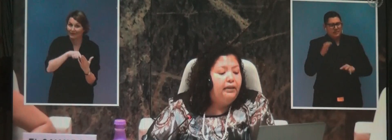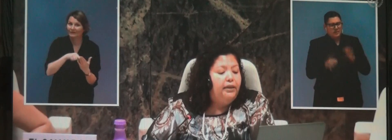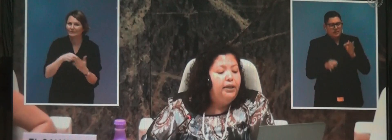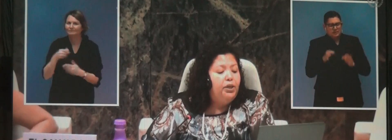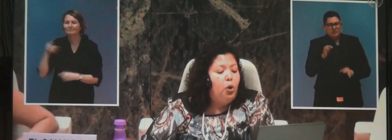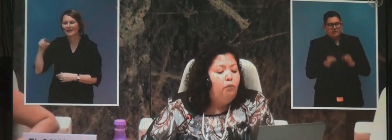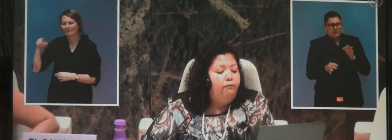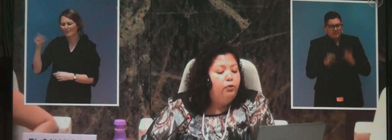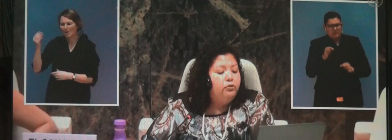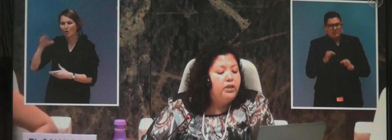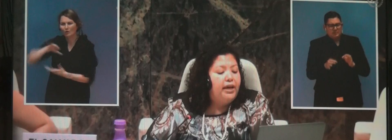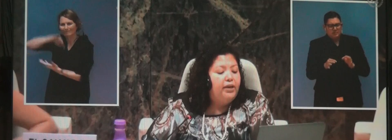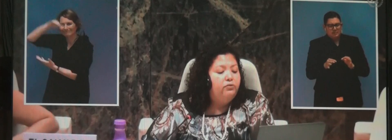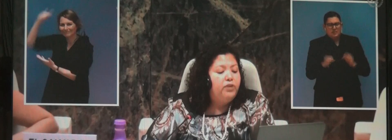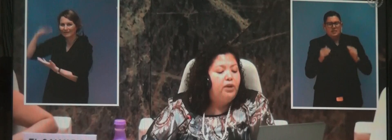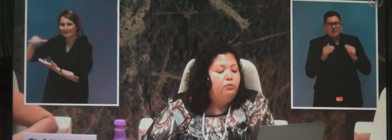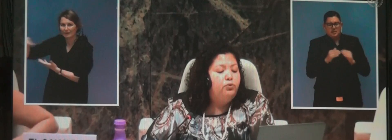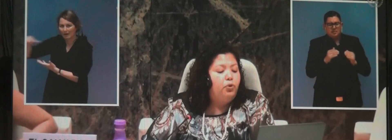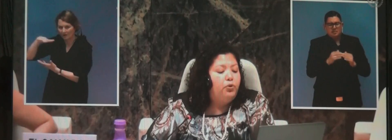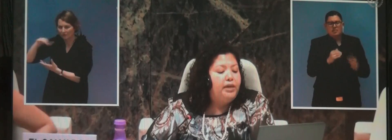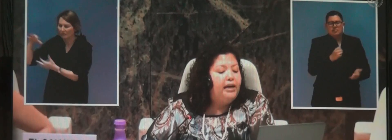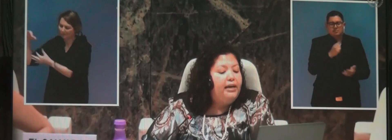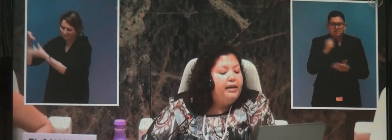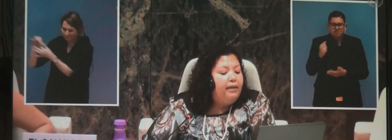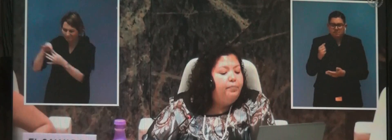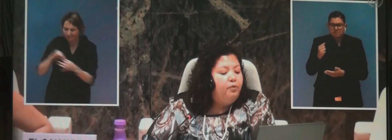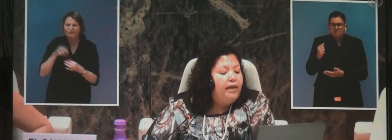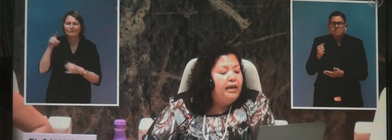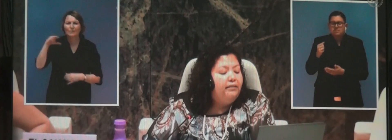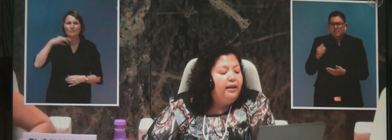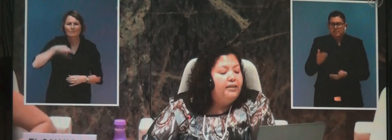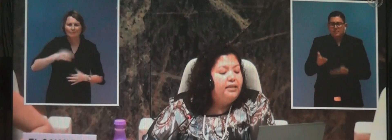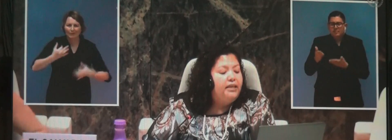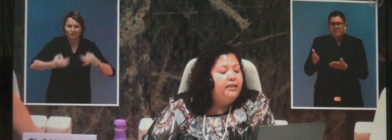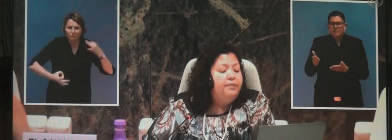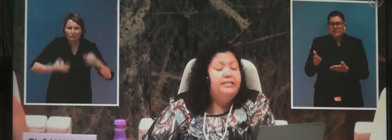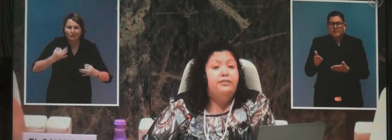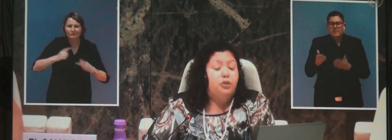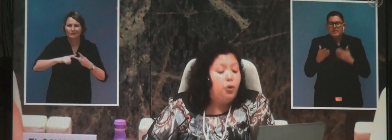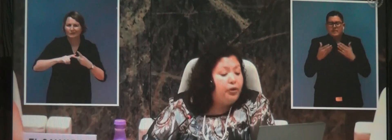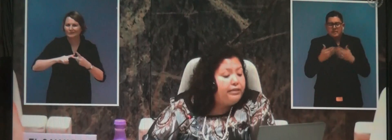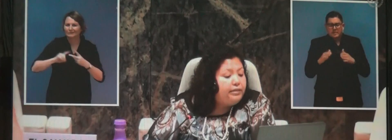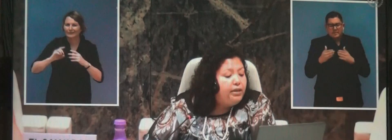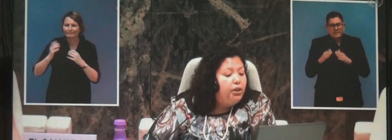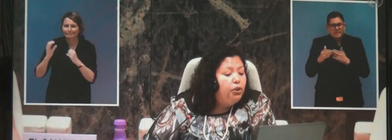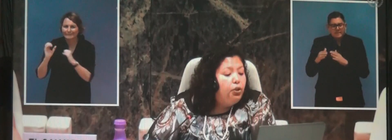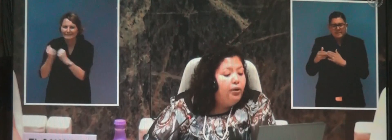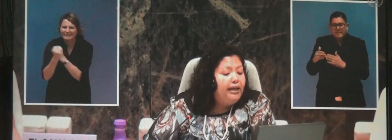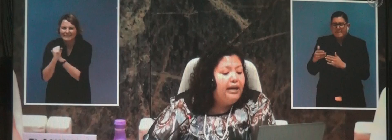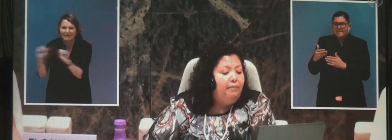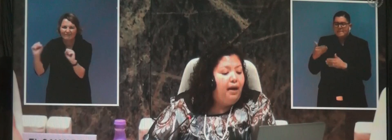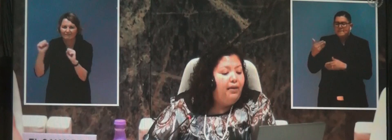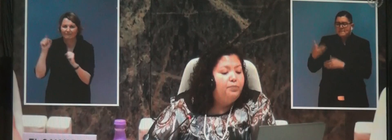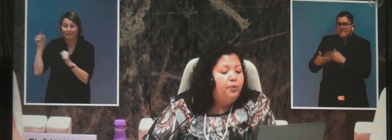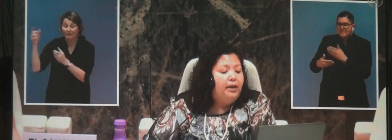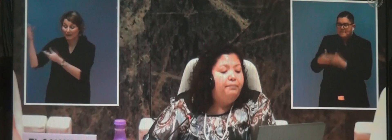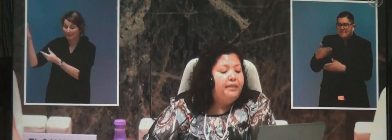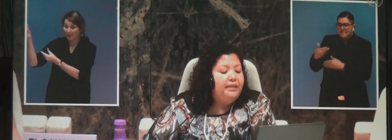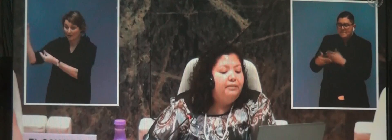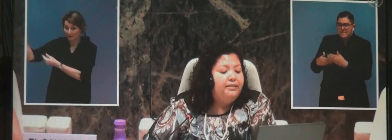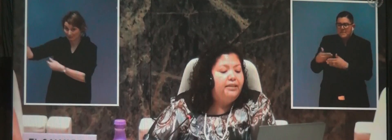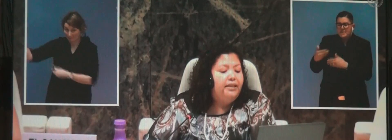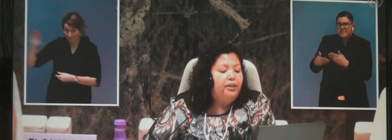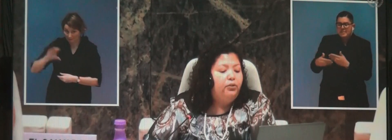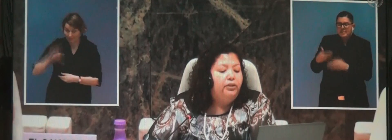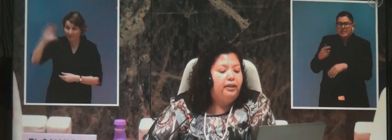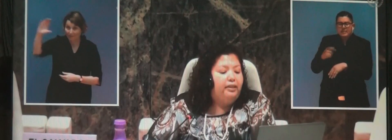Pública, y con los fondos ajenos en custodia que provengan de las indemnizaciones no reclamadas por las